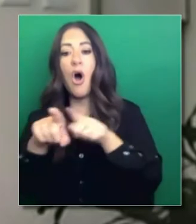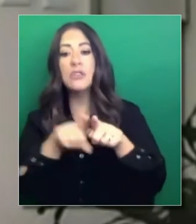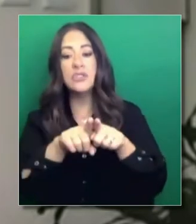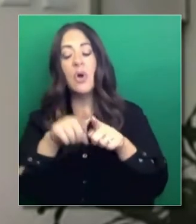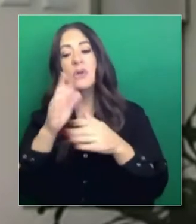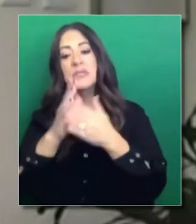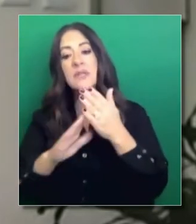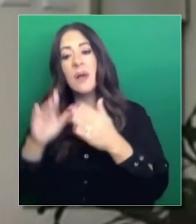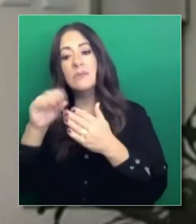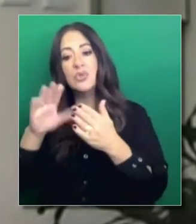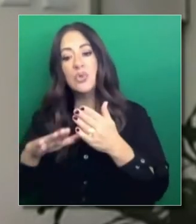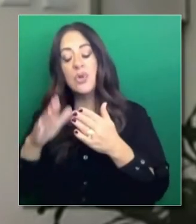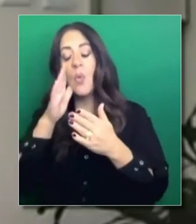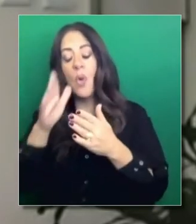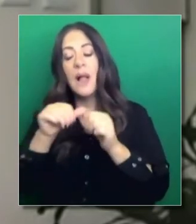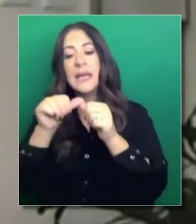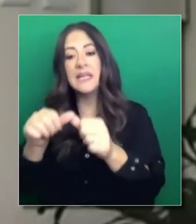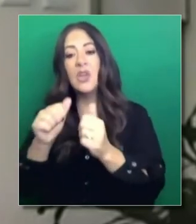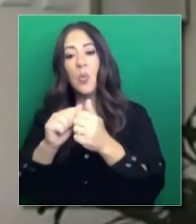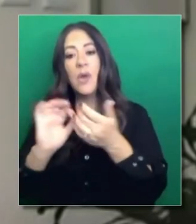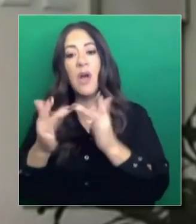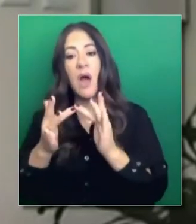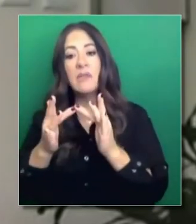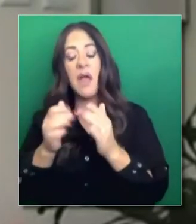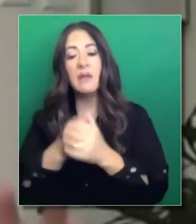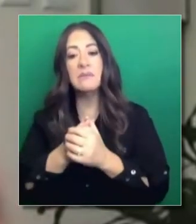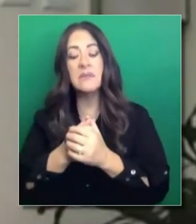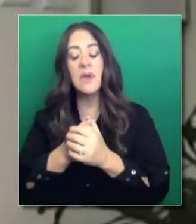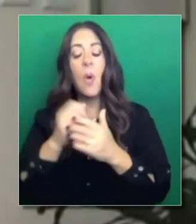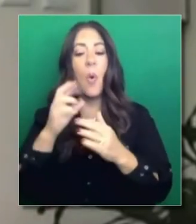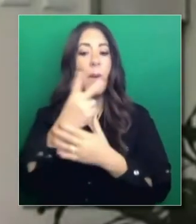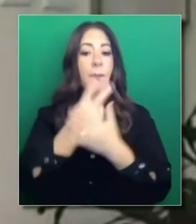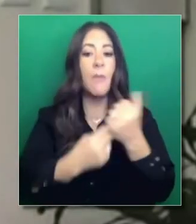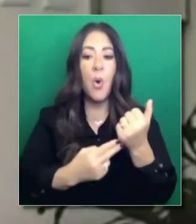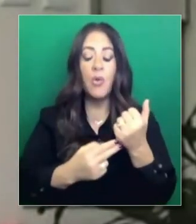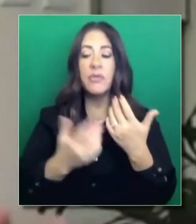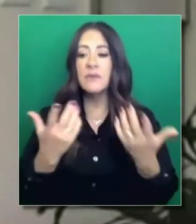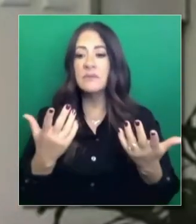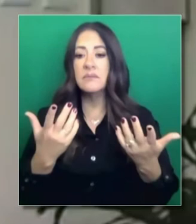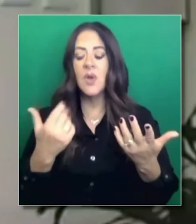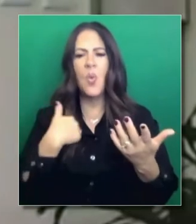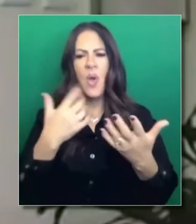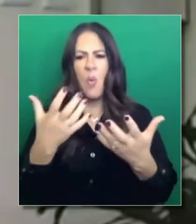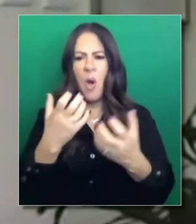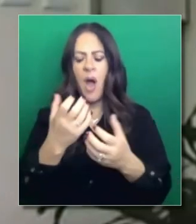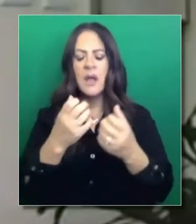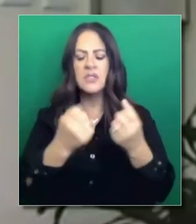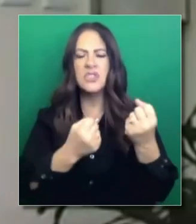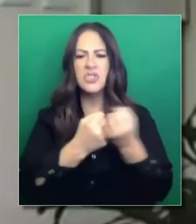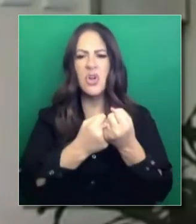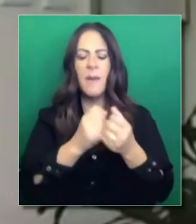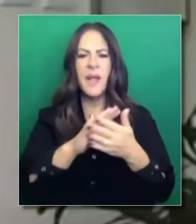tienen que aprender en línea durante cierto tiempo, aquellos que prefieren hacerlo de esa manera,